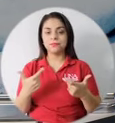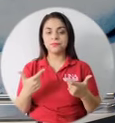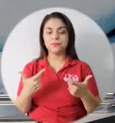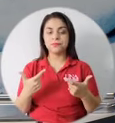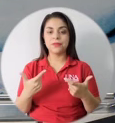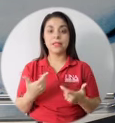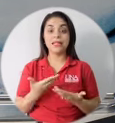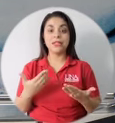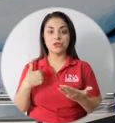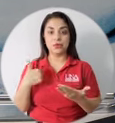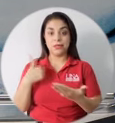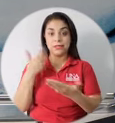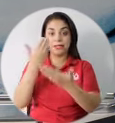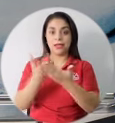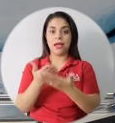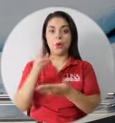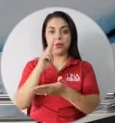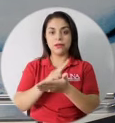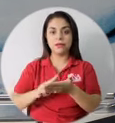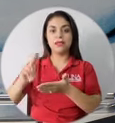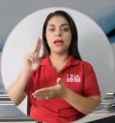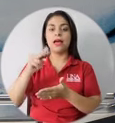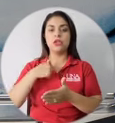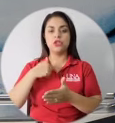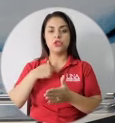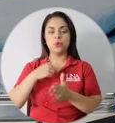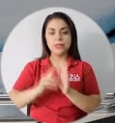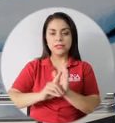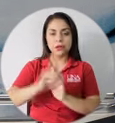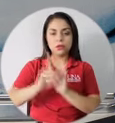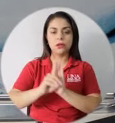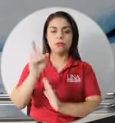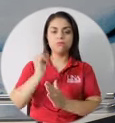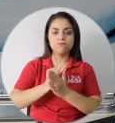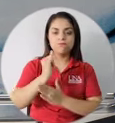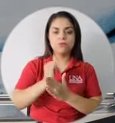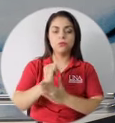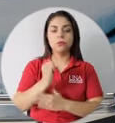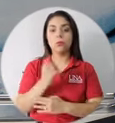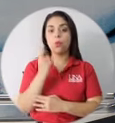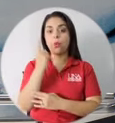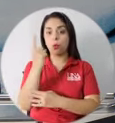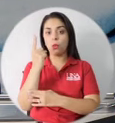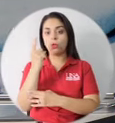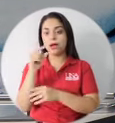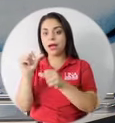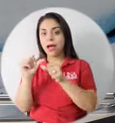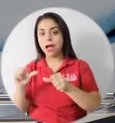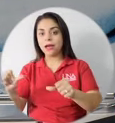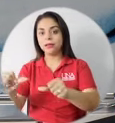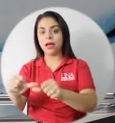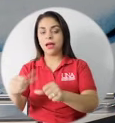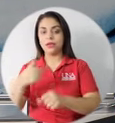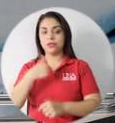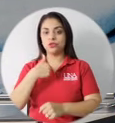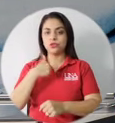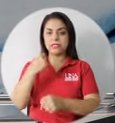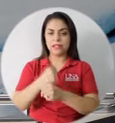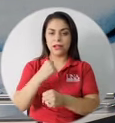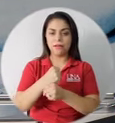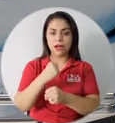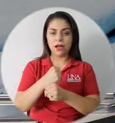que llegando a la universidad y desarrollando mi actividad de investigación, una de las áreas que he trabajado